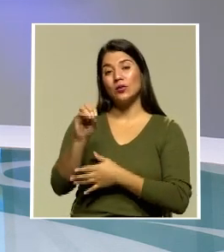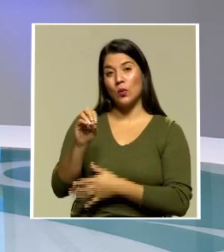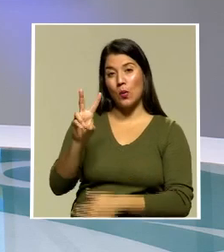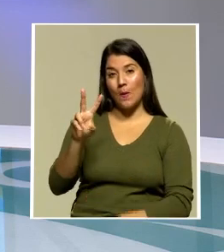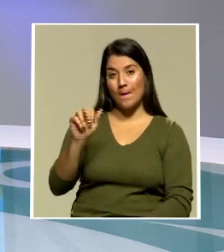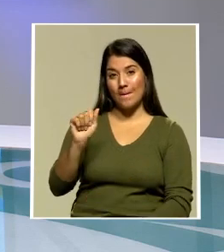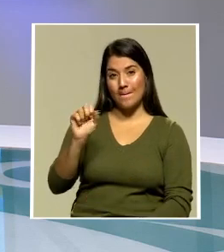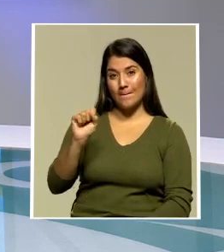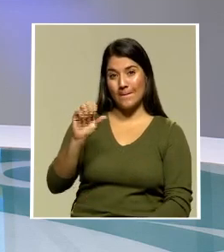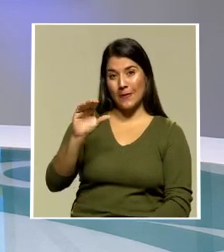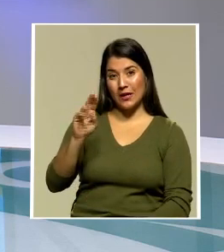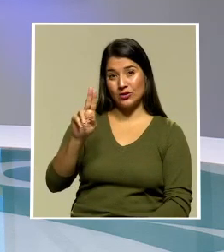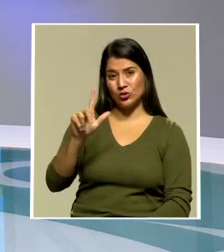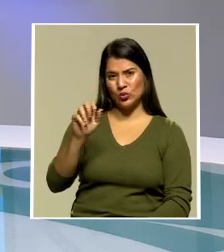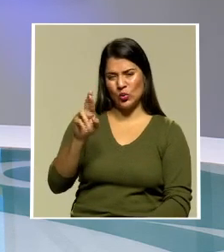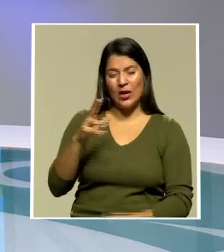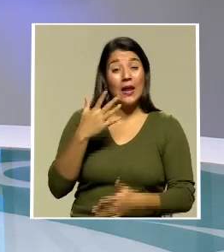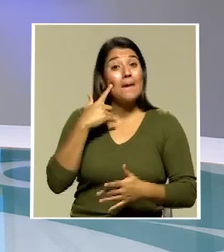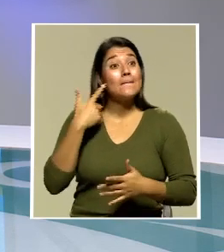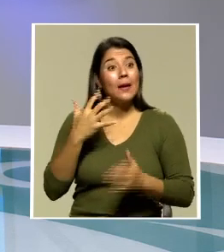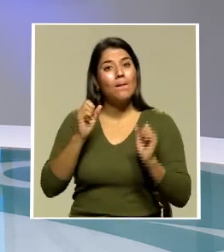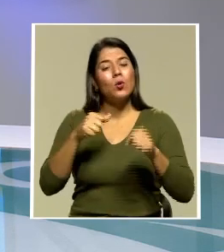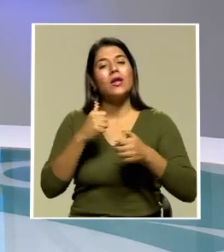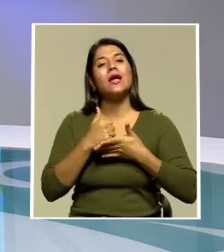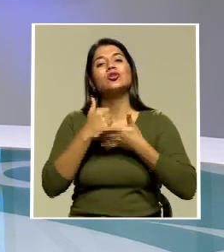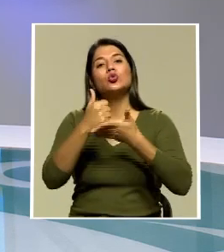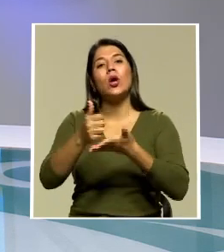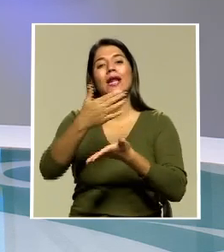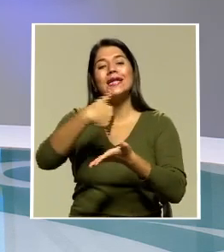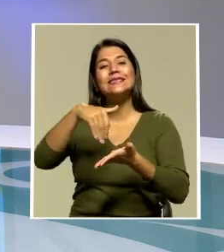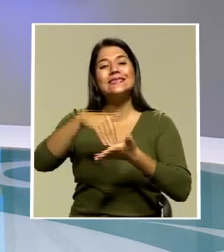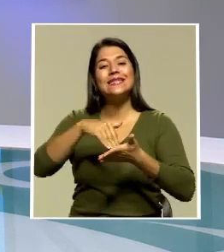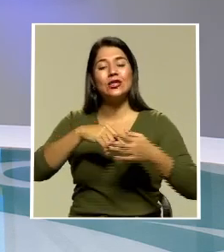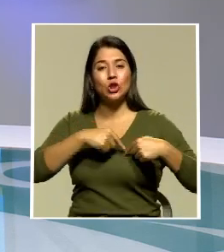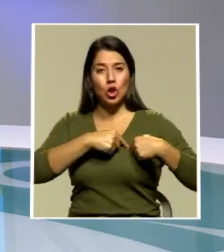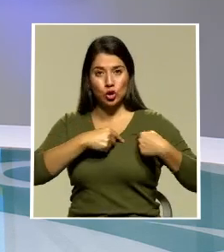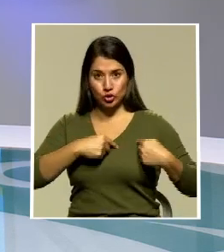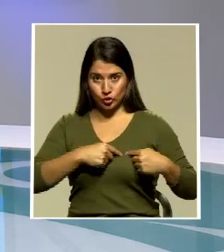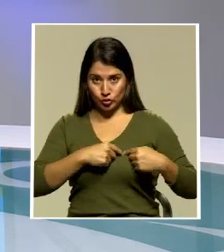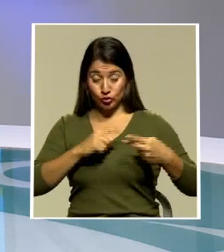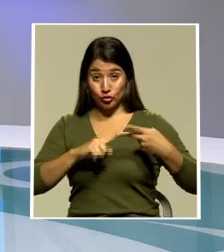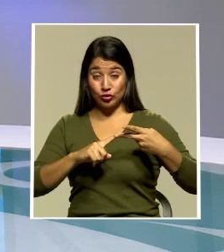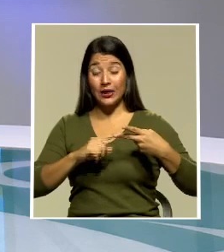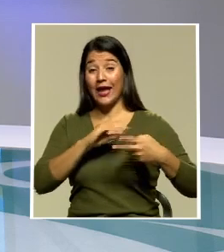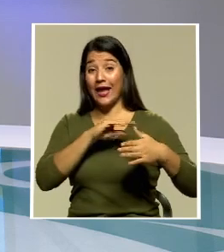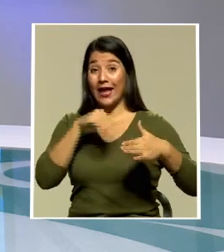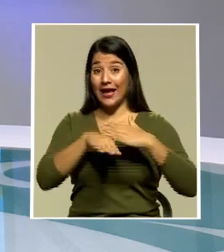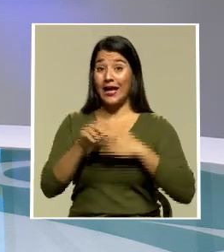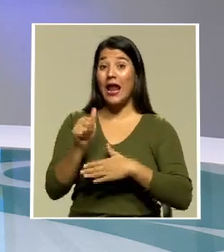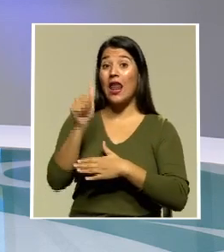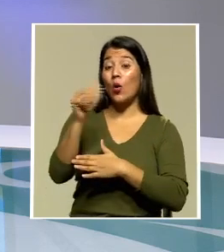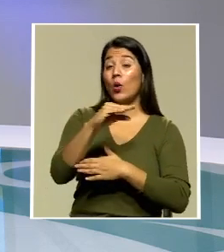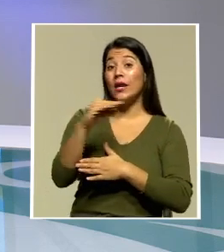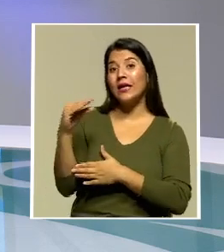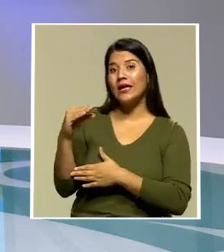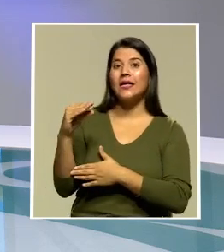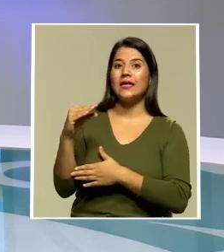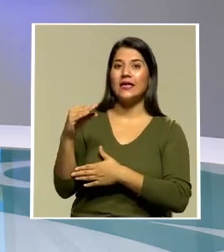atención de cardiología de este centro médico alajuelense, así como de toda la red integrada de servicios de